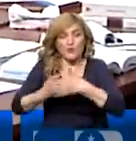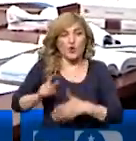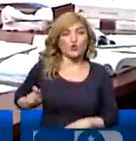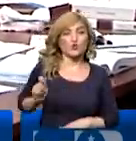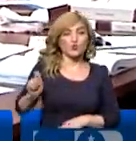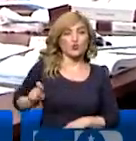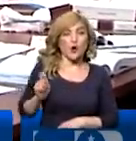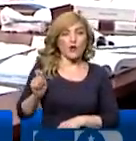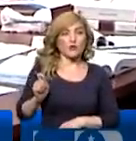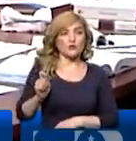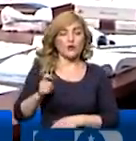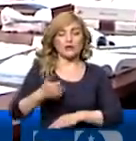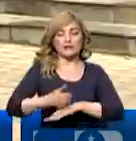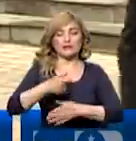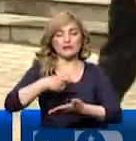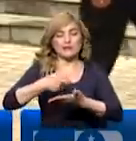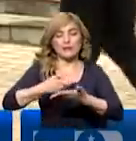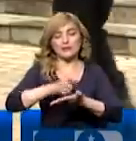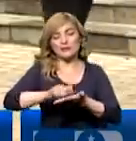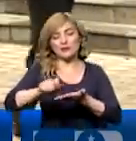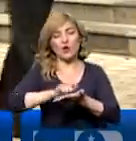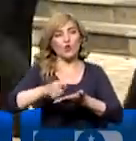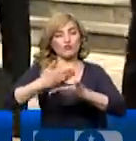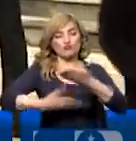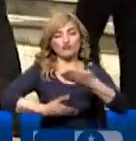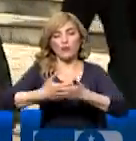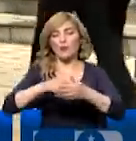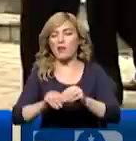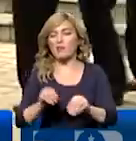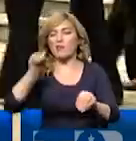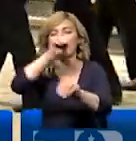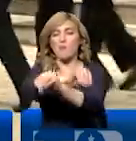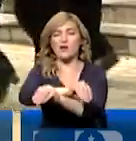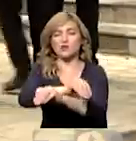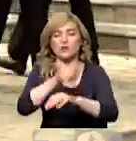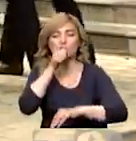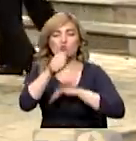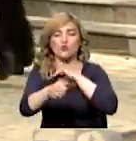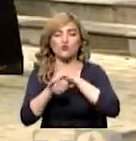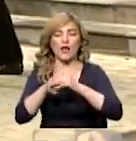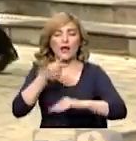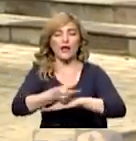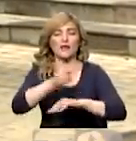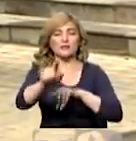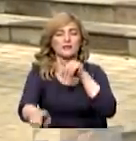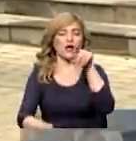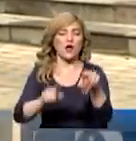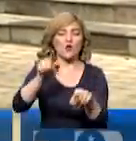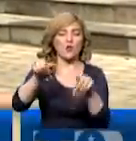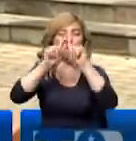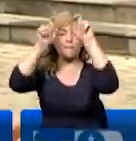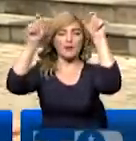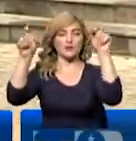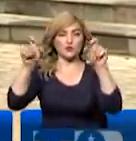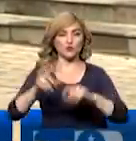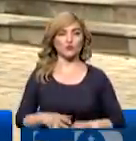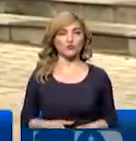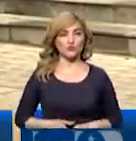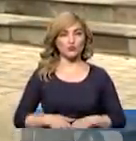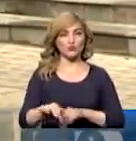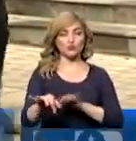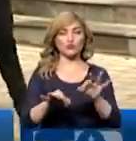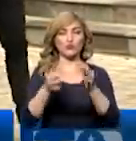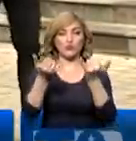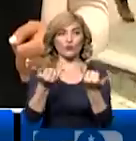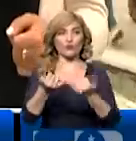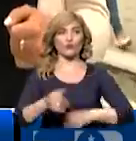tres, escrituras de traspaso para ocultar también la gerencia que tenían en algunas compañías. Esto es todo lo que les podemos